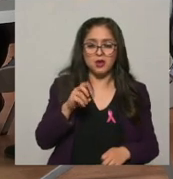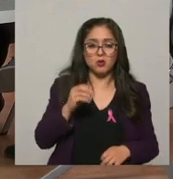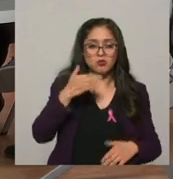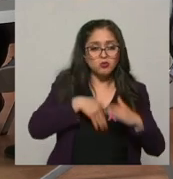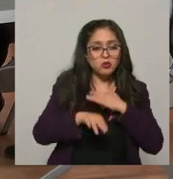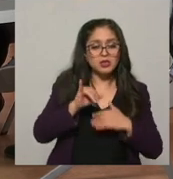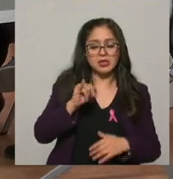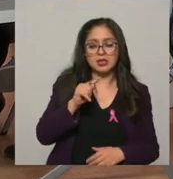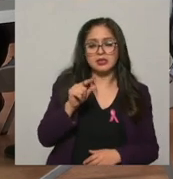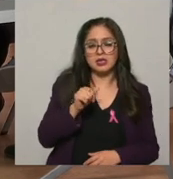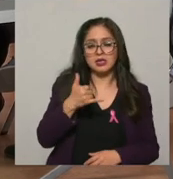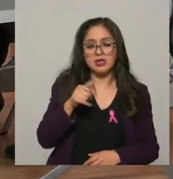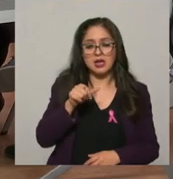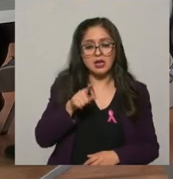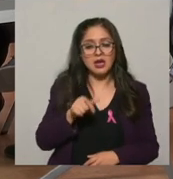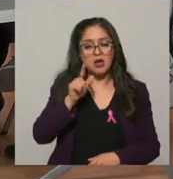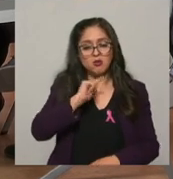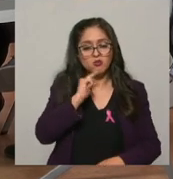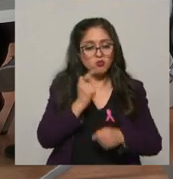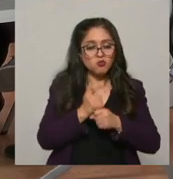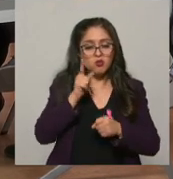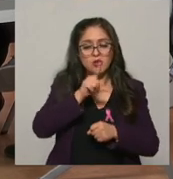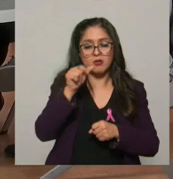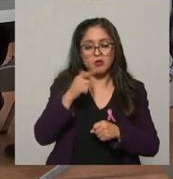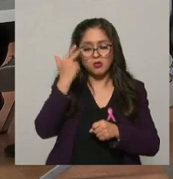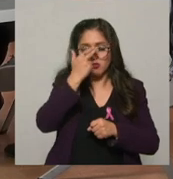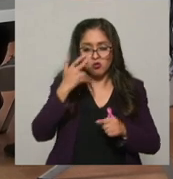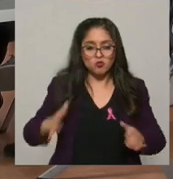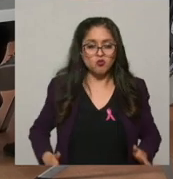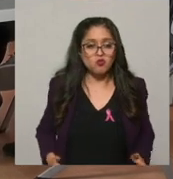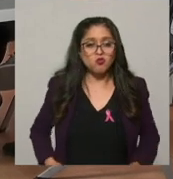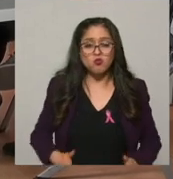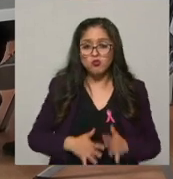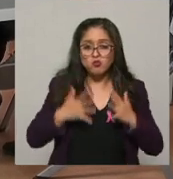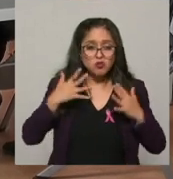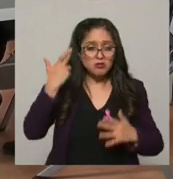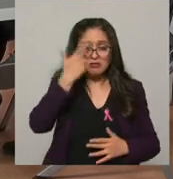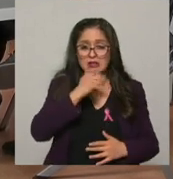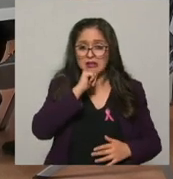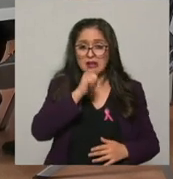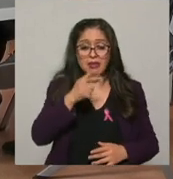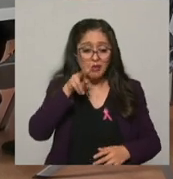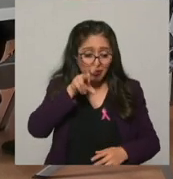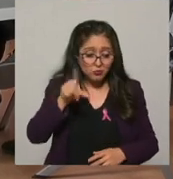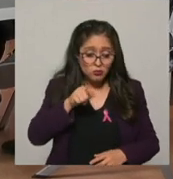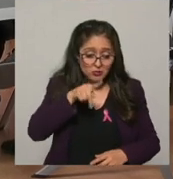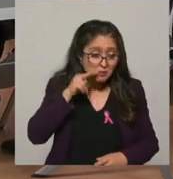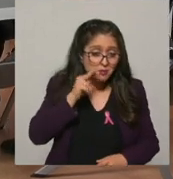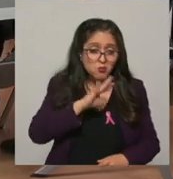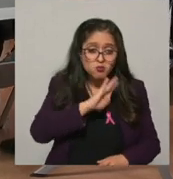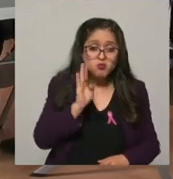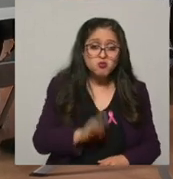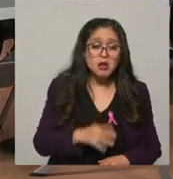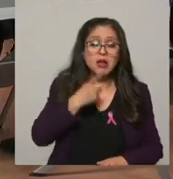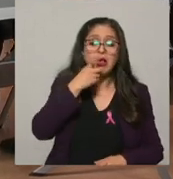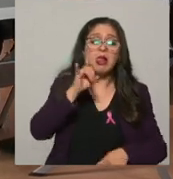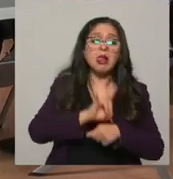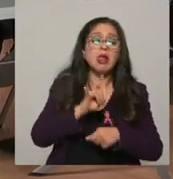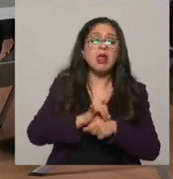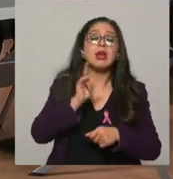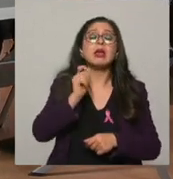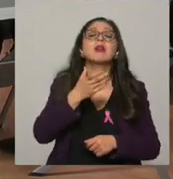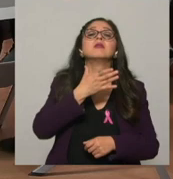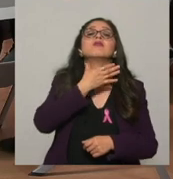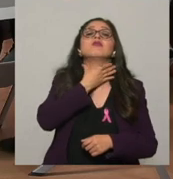de Itzayana, la encuentra, la revisa, ve que no tiene signos vitales y determinan que fue asfixia por